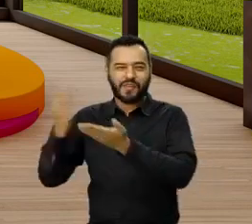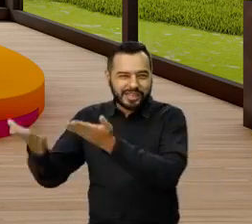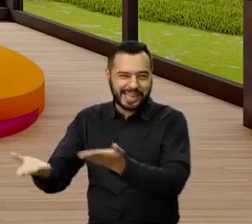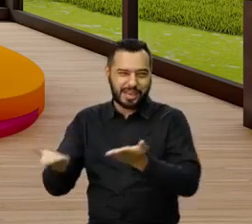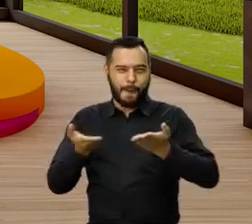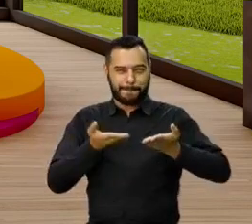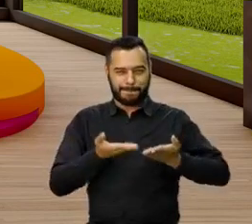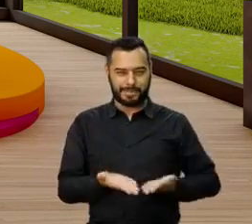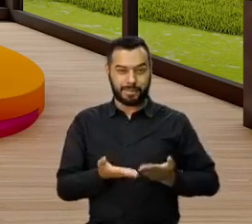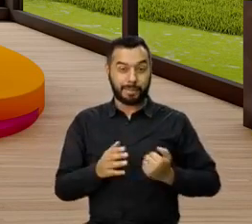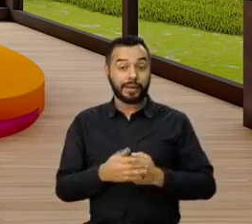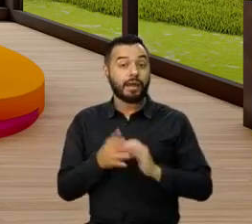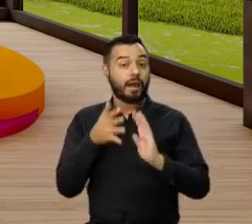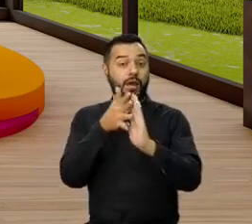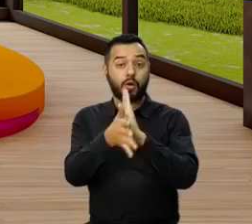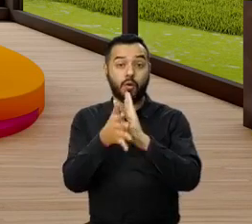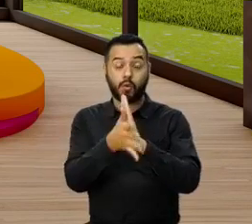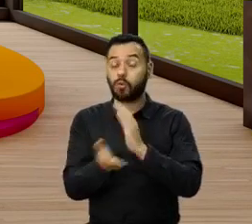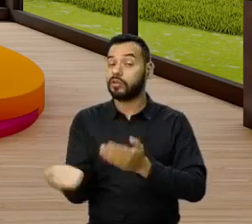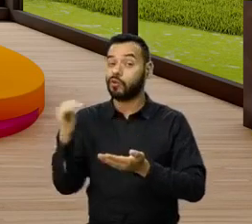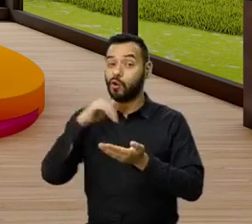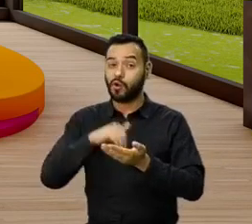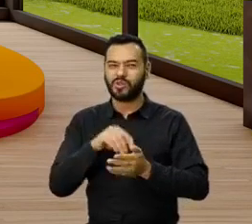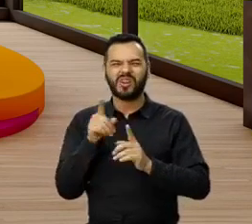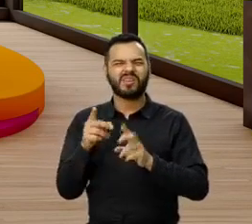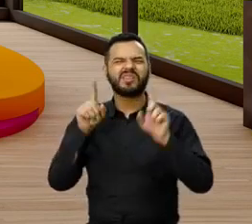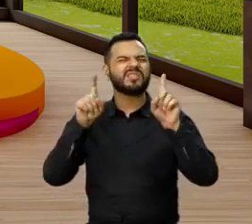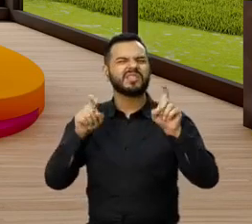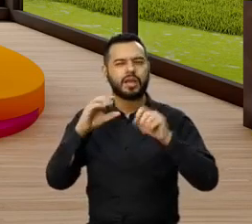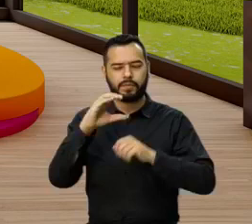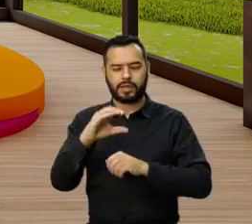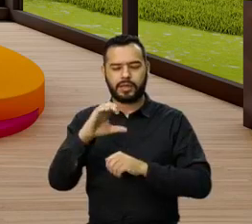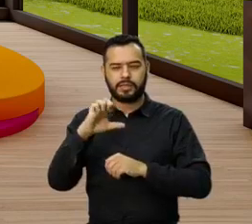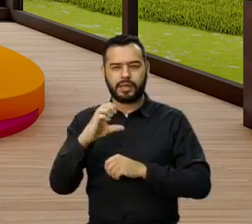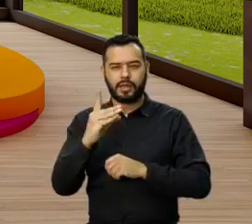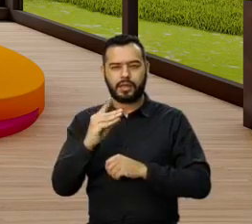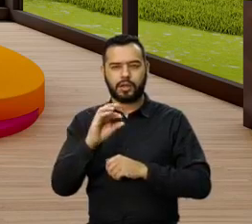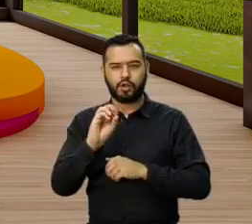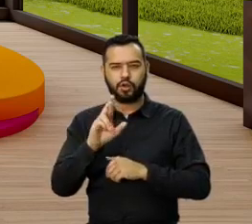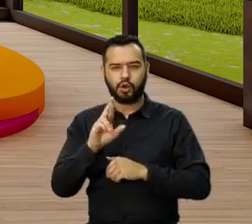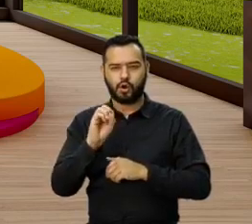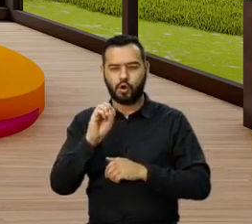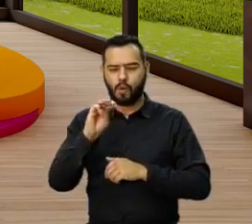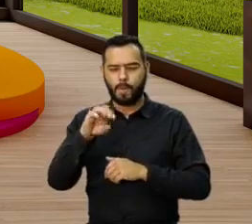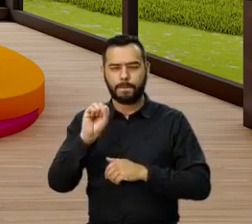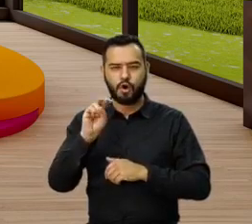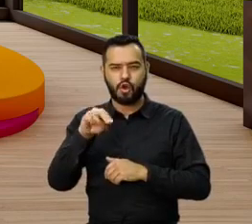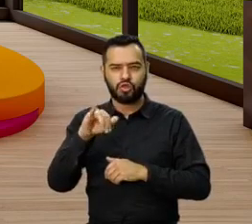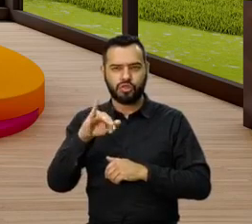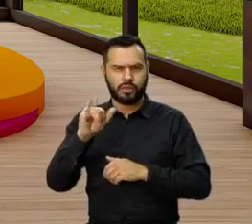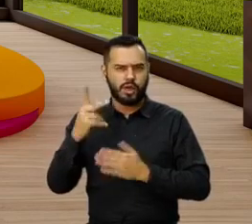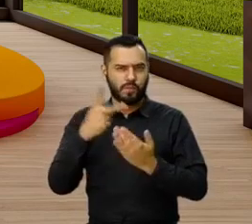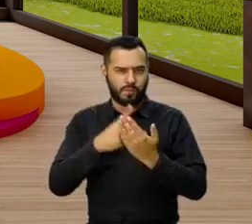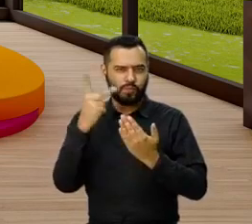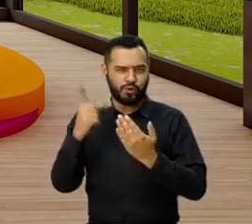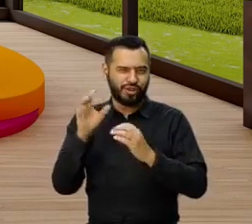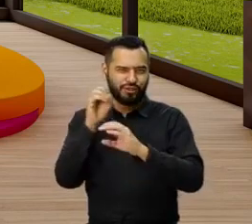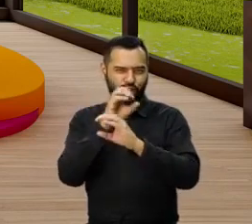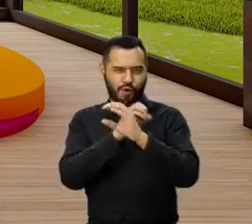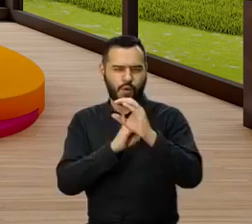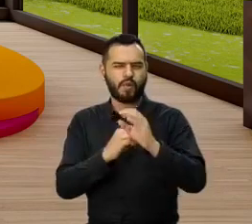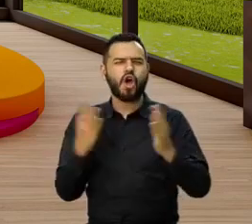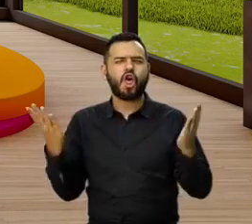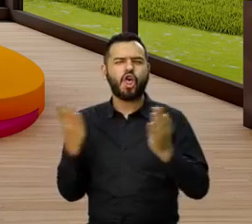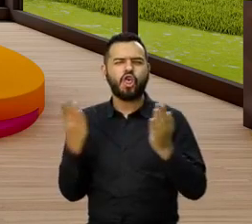la bienvenida y les cuento una vez más que estamos hablando de cedro monte el proyecto de vivienda de interés social de compensar